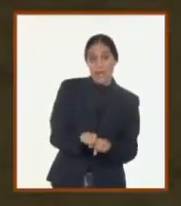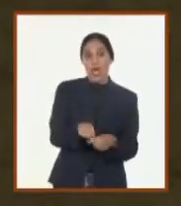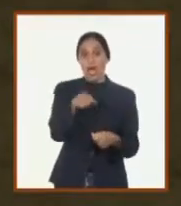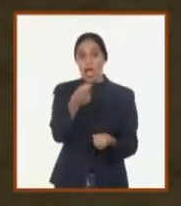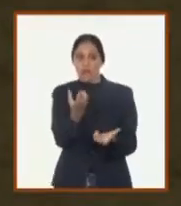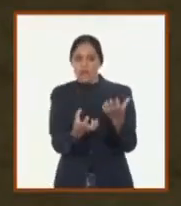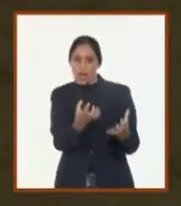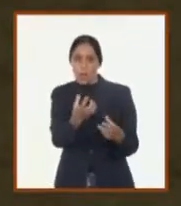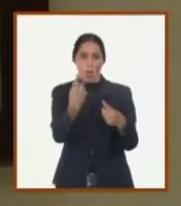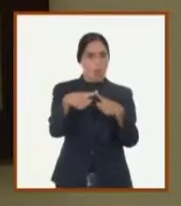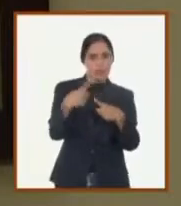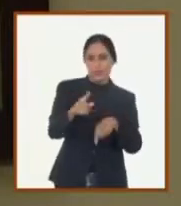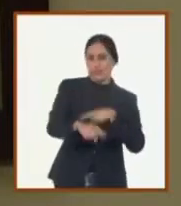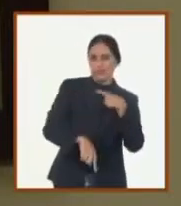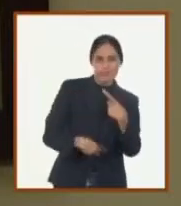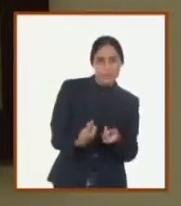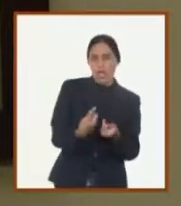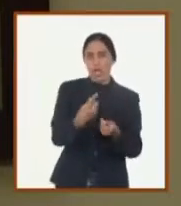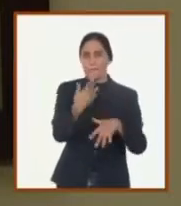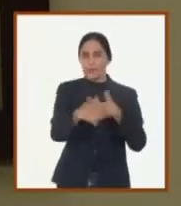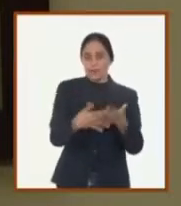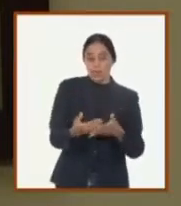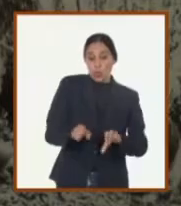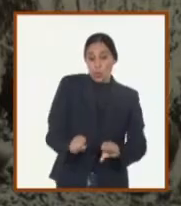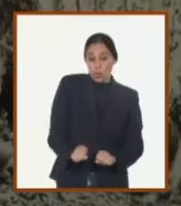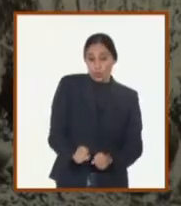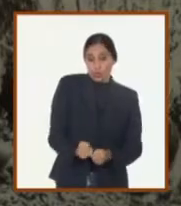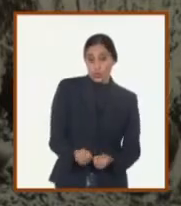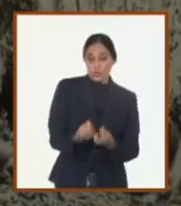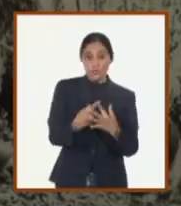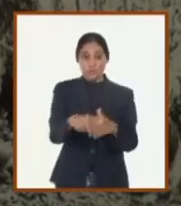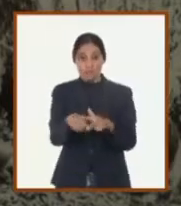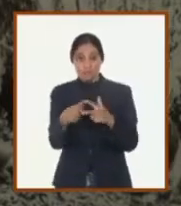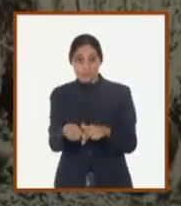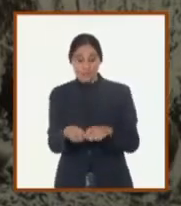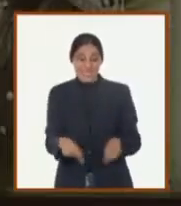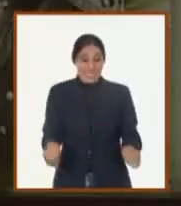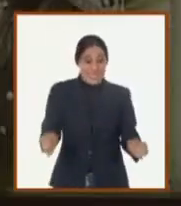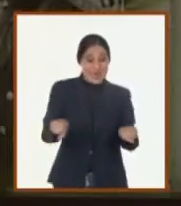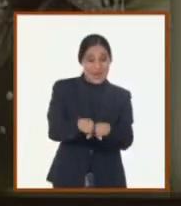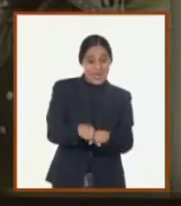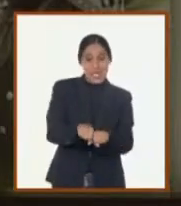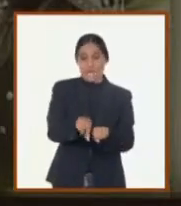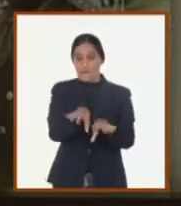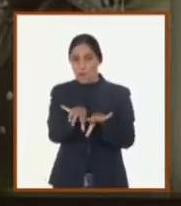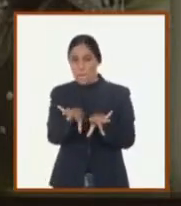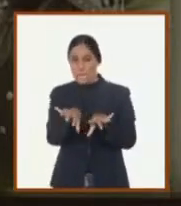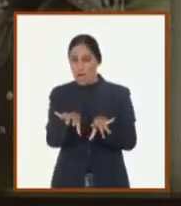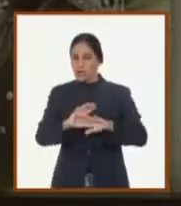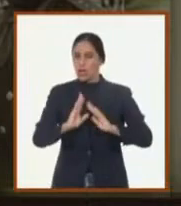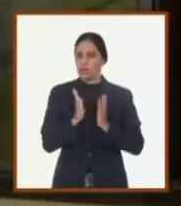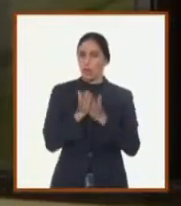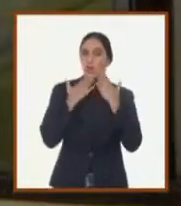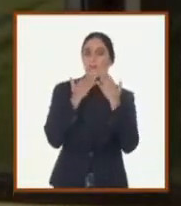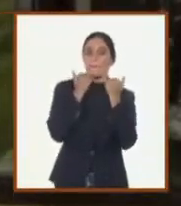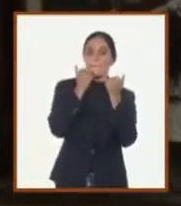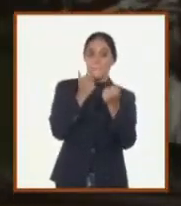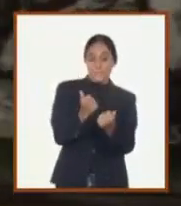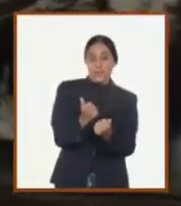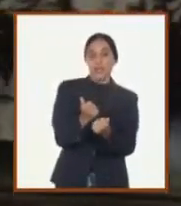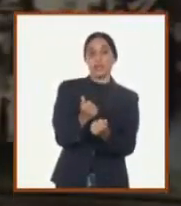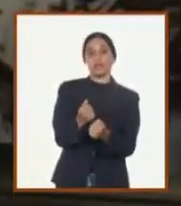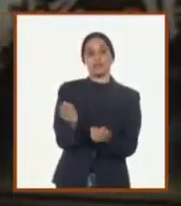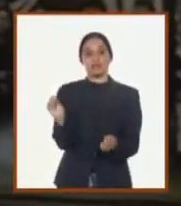controle todos esos procesos una red informática para poder sostener los sistemas que después se han ido